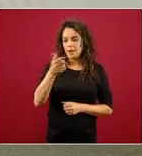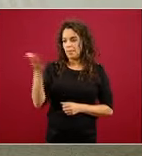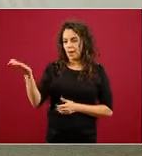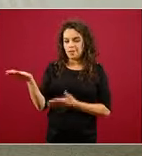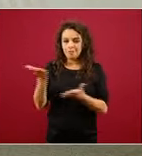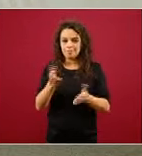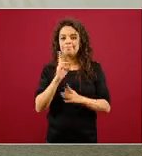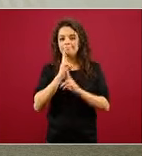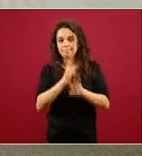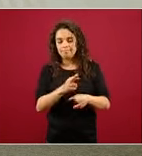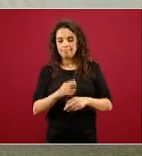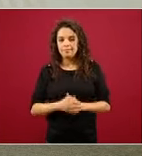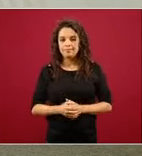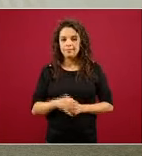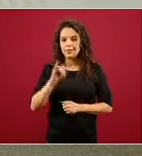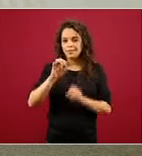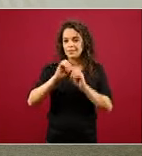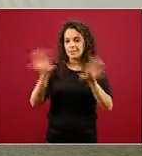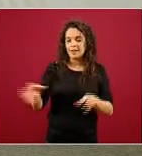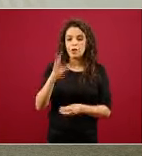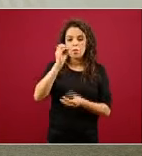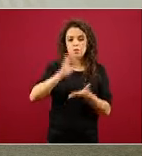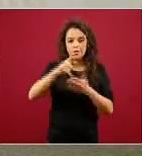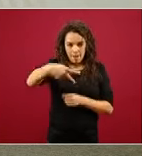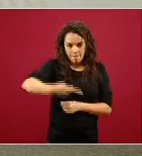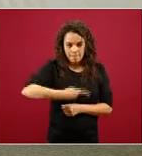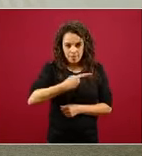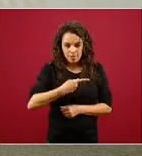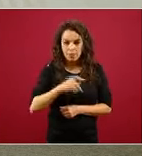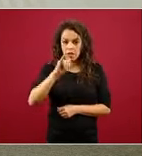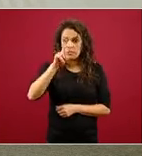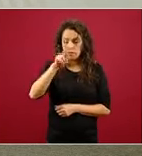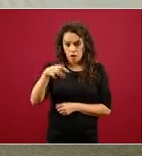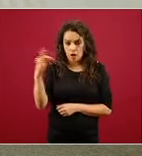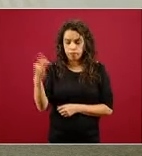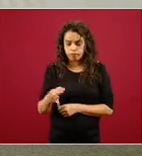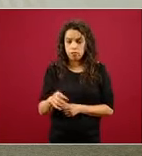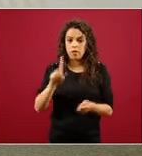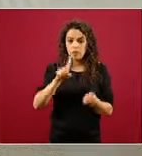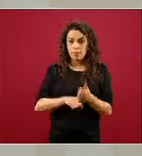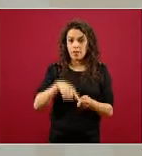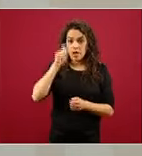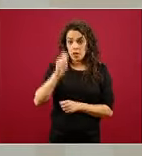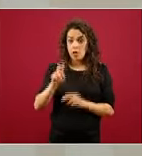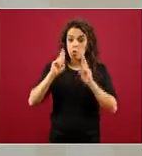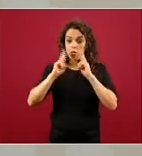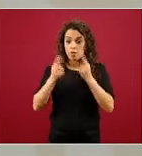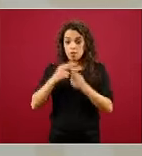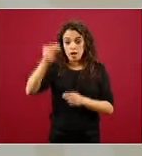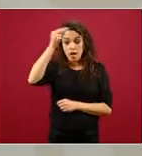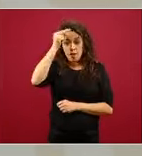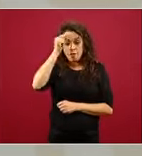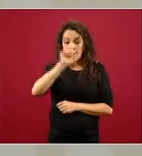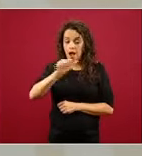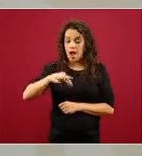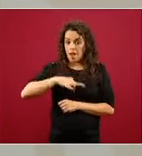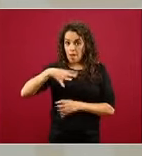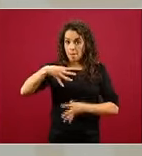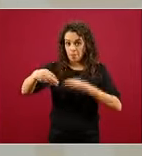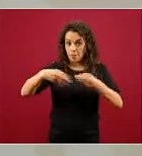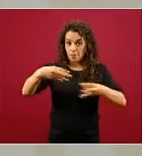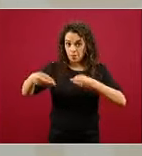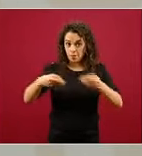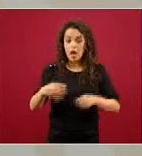Muchas gracias por la pregunta. Pues sí, efectivamente, desde la Unidad de Inteligencia Epidemiológica y Sanitaria tenemos